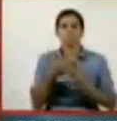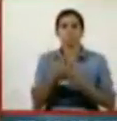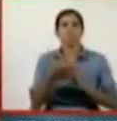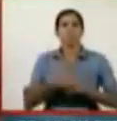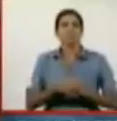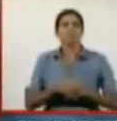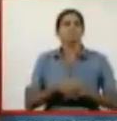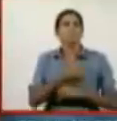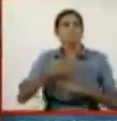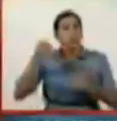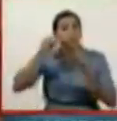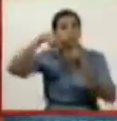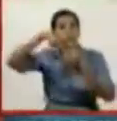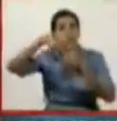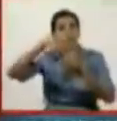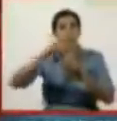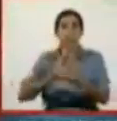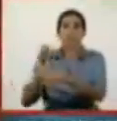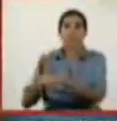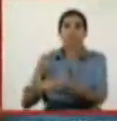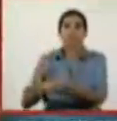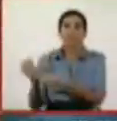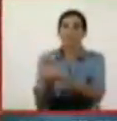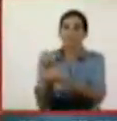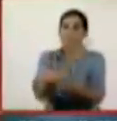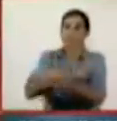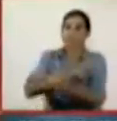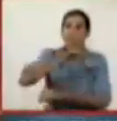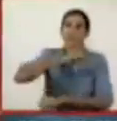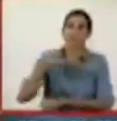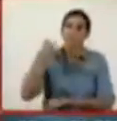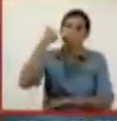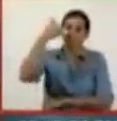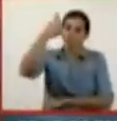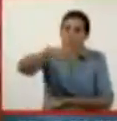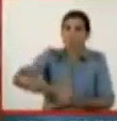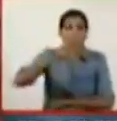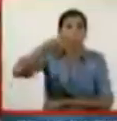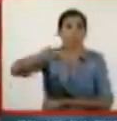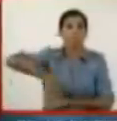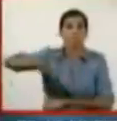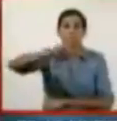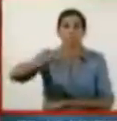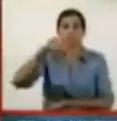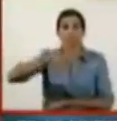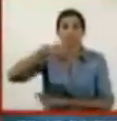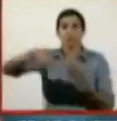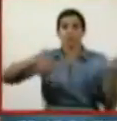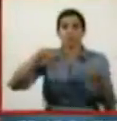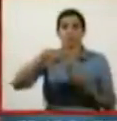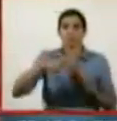de las reind sociales hisc logradas por el pueblo venezolano en